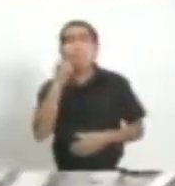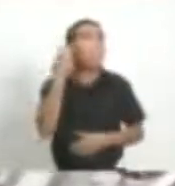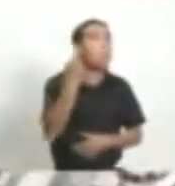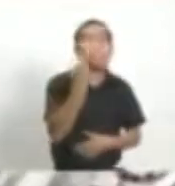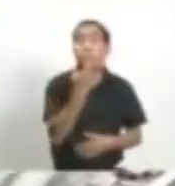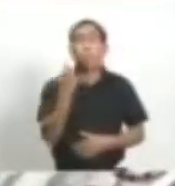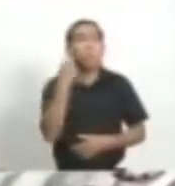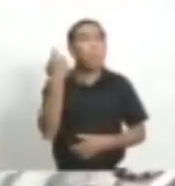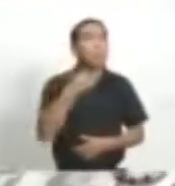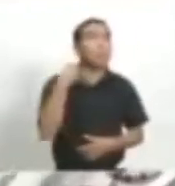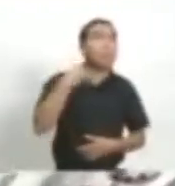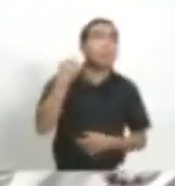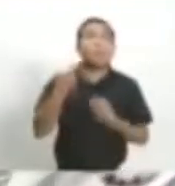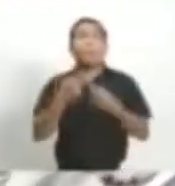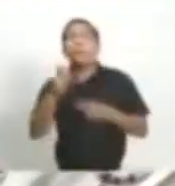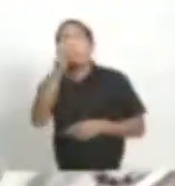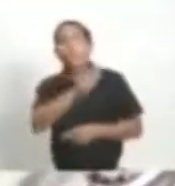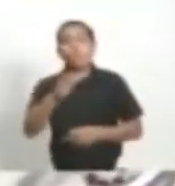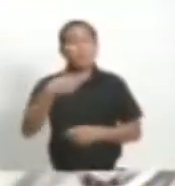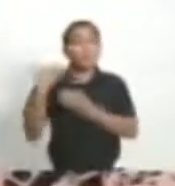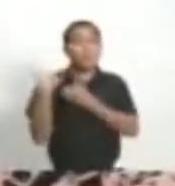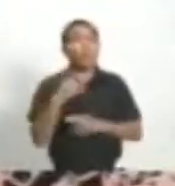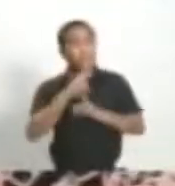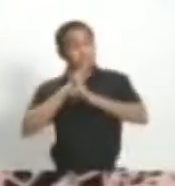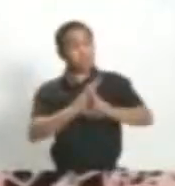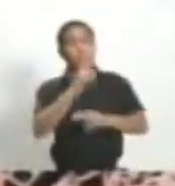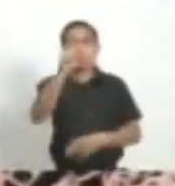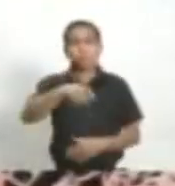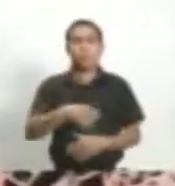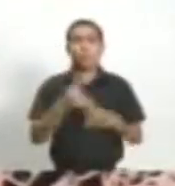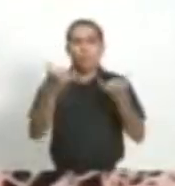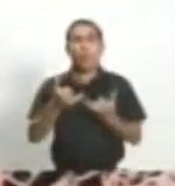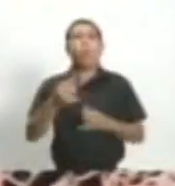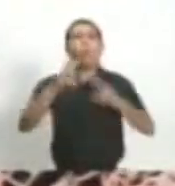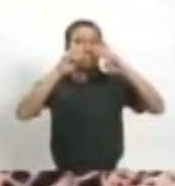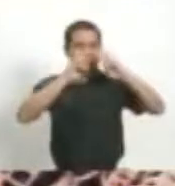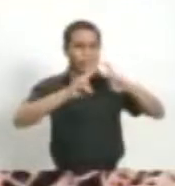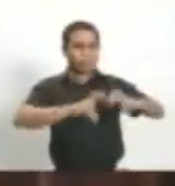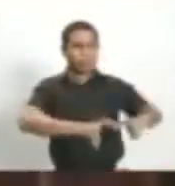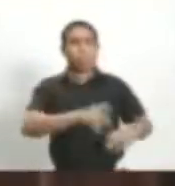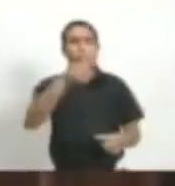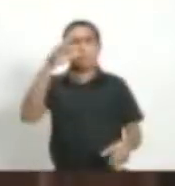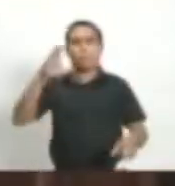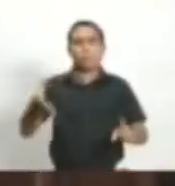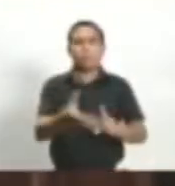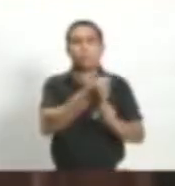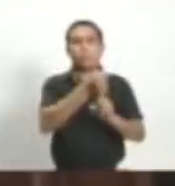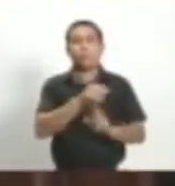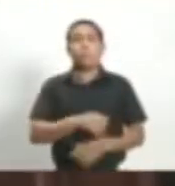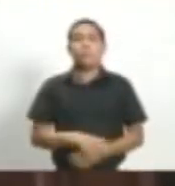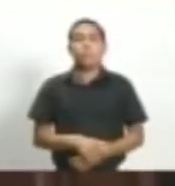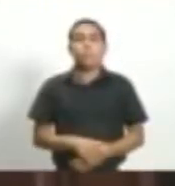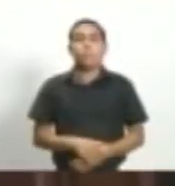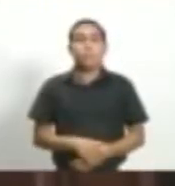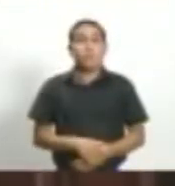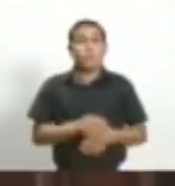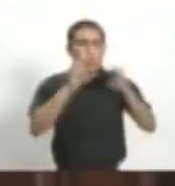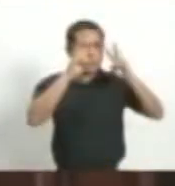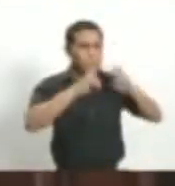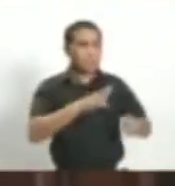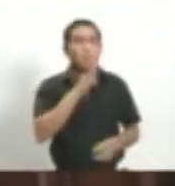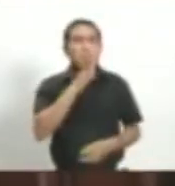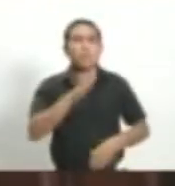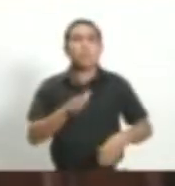es cierto es que alguien tiene que responder por la tragedia y ya se iniciaron las investigaciones. Que se investigue a la Secretaría de